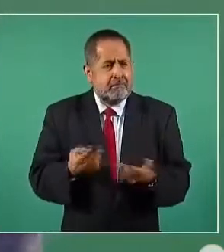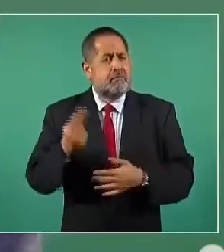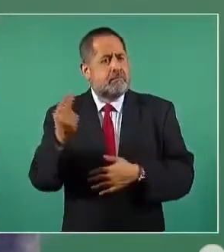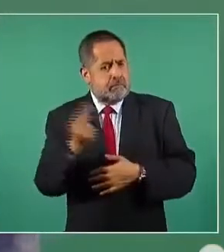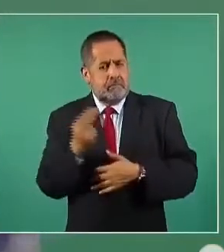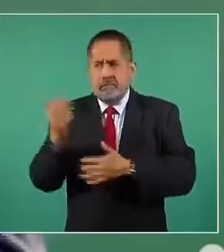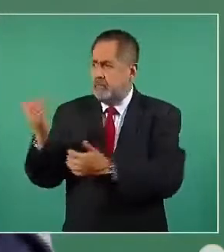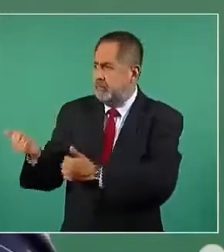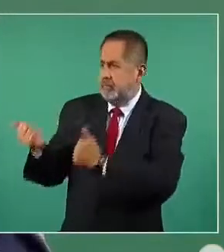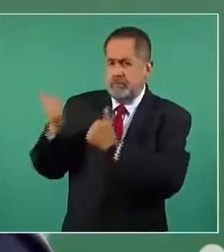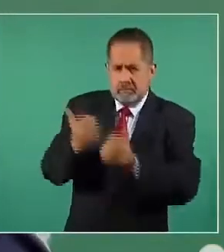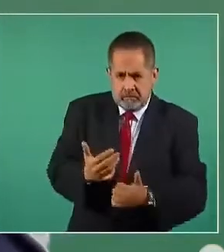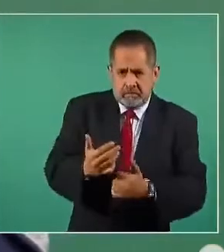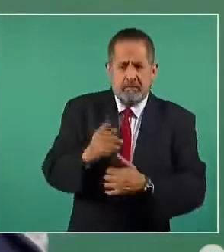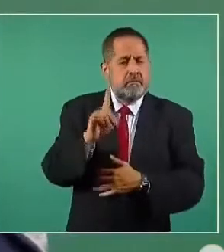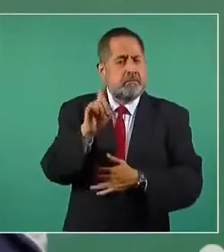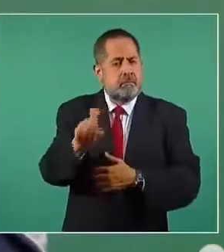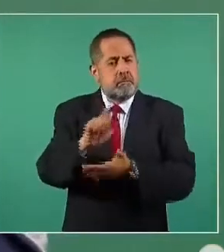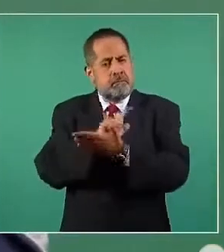limpia, agua sana